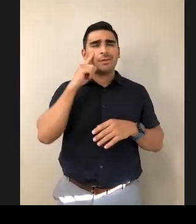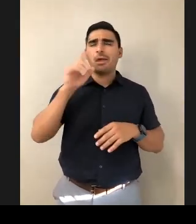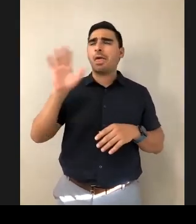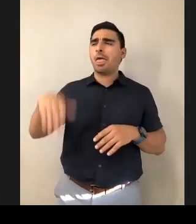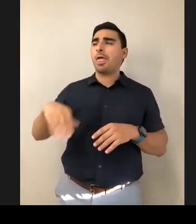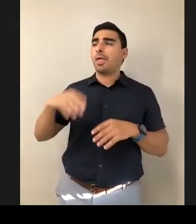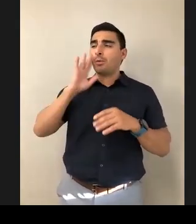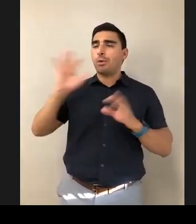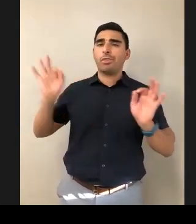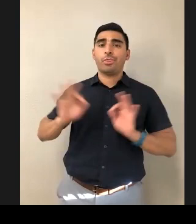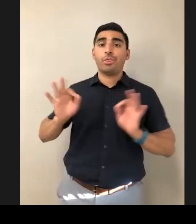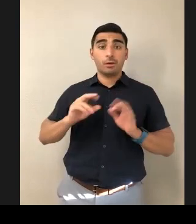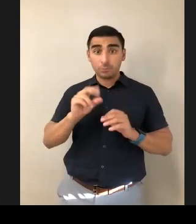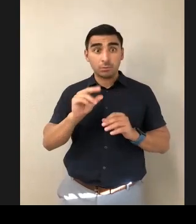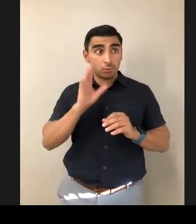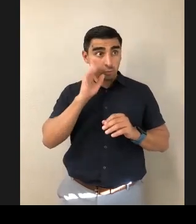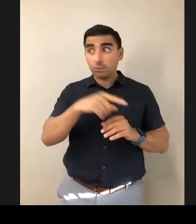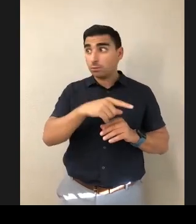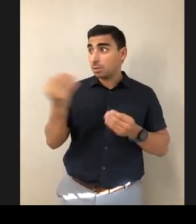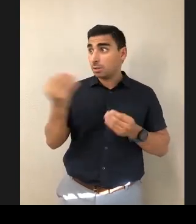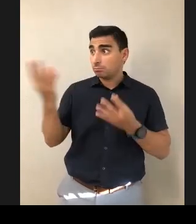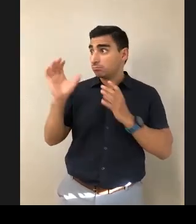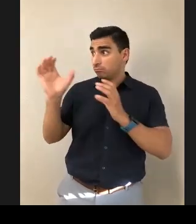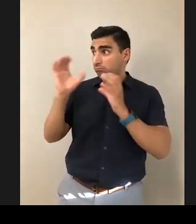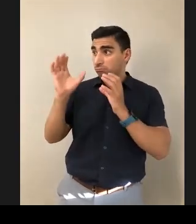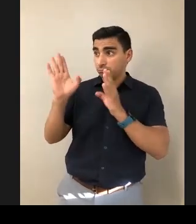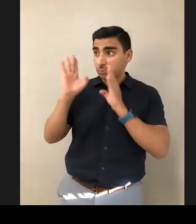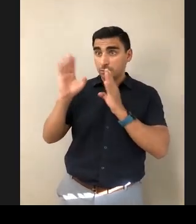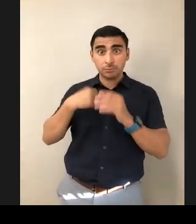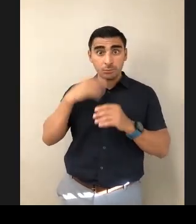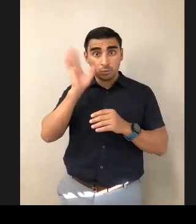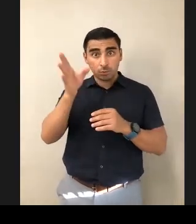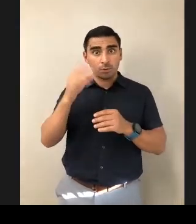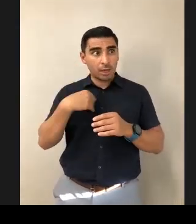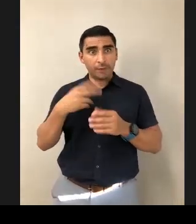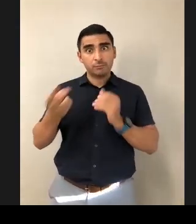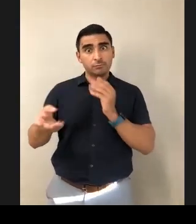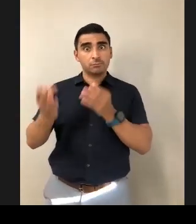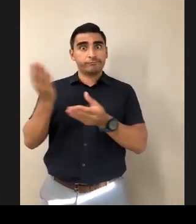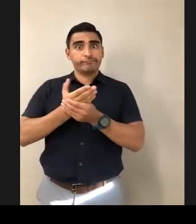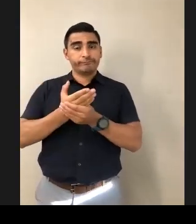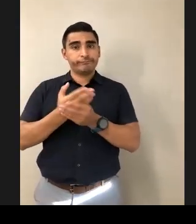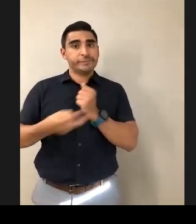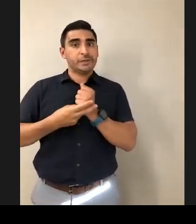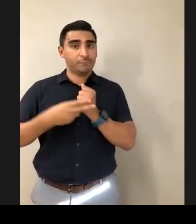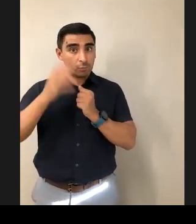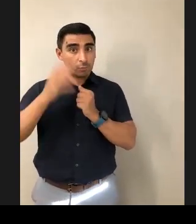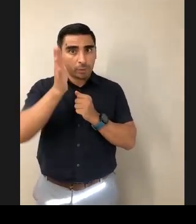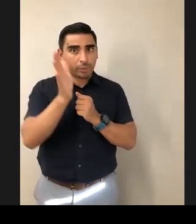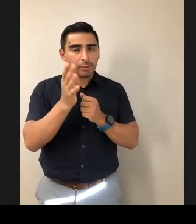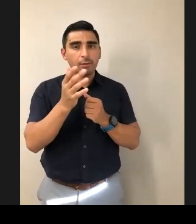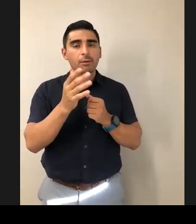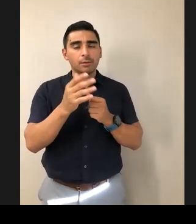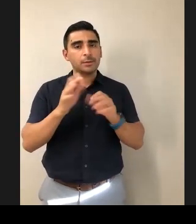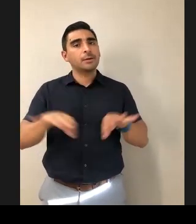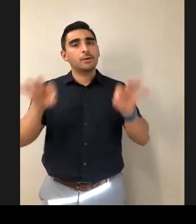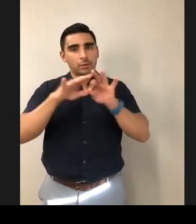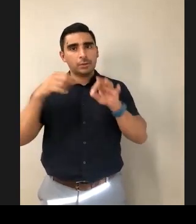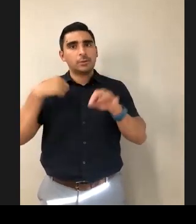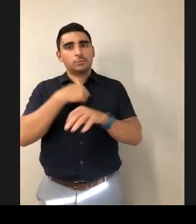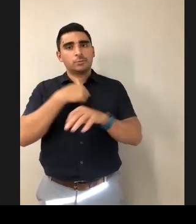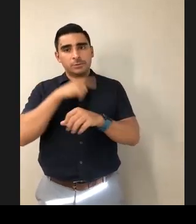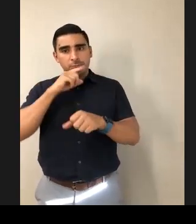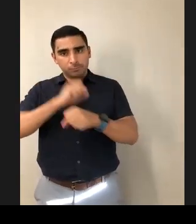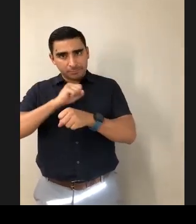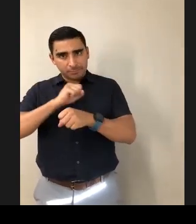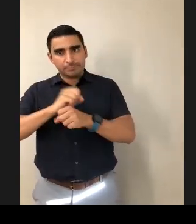sus quejas, pero que sepan que se va a tomar en serio, que se va a dar